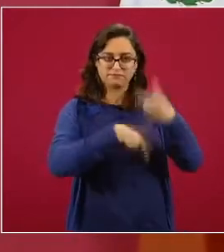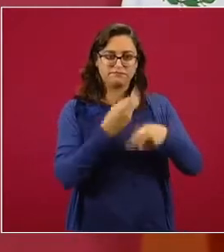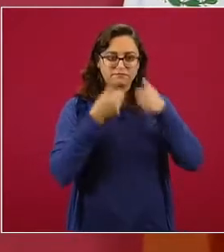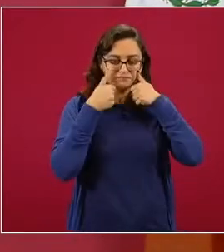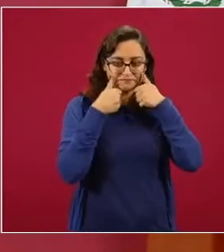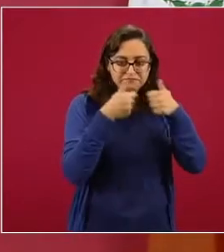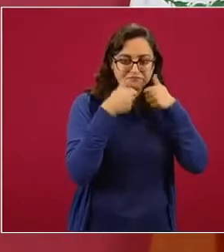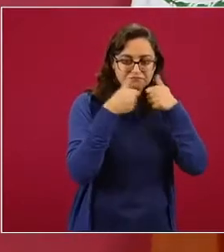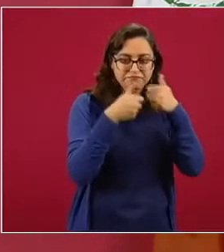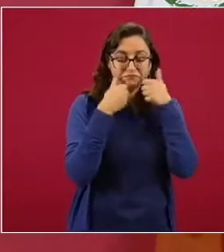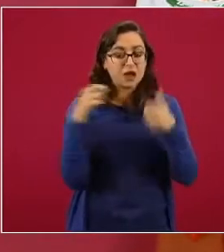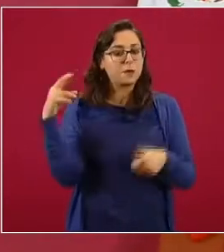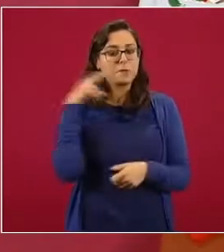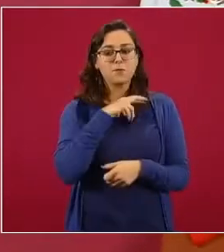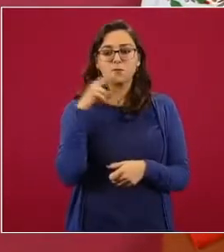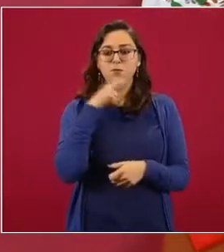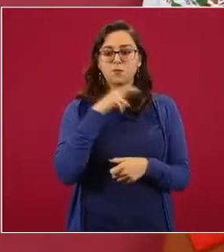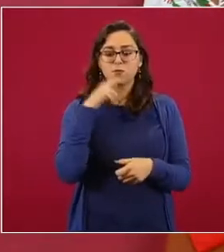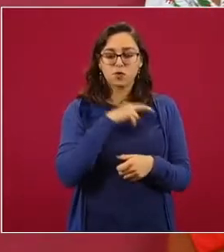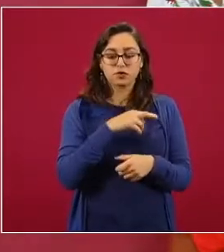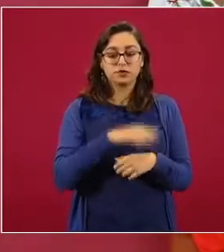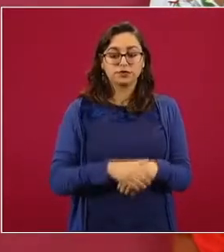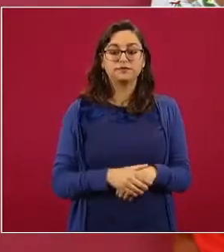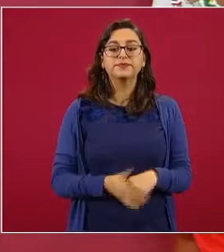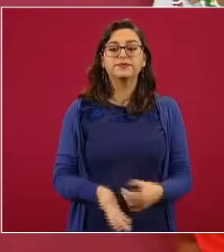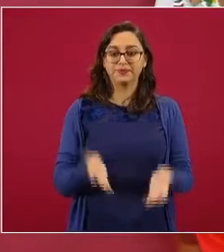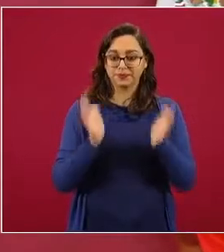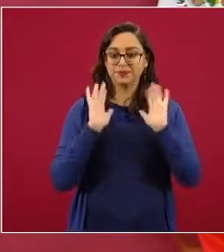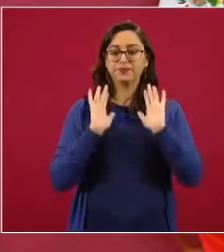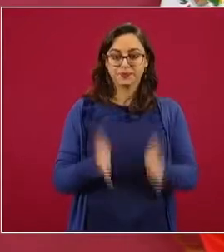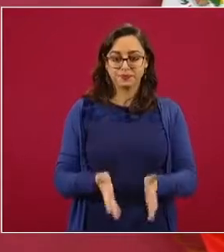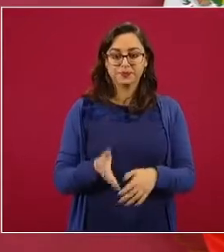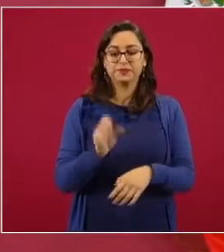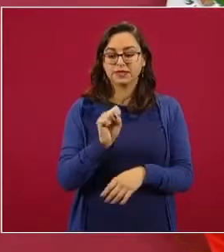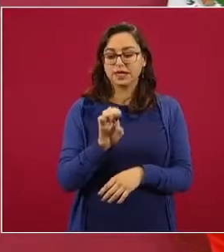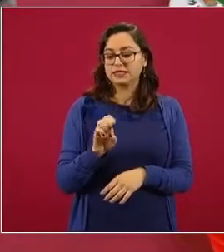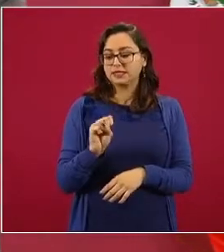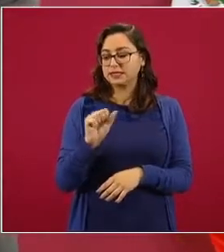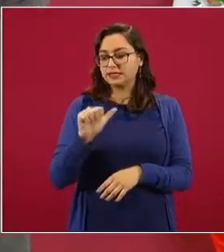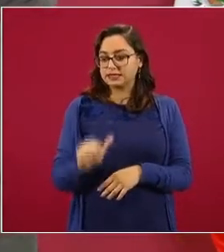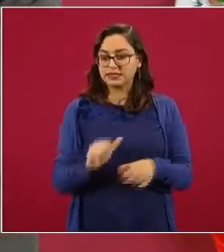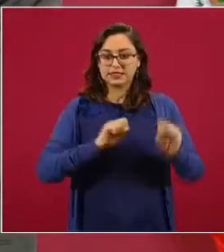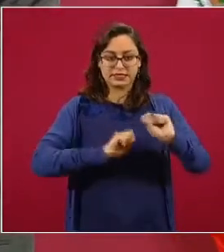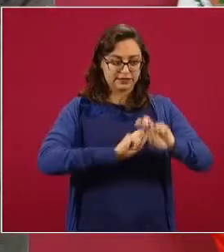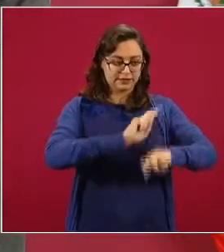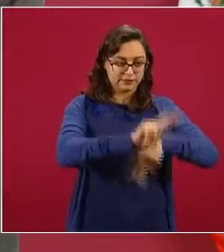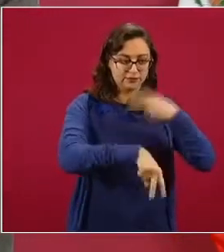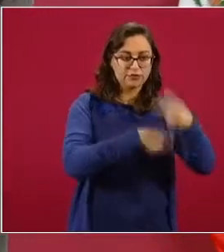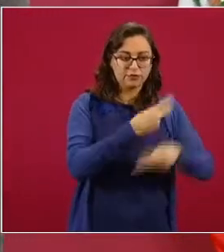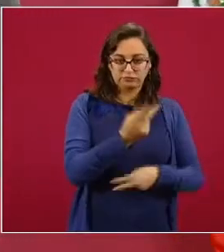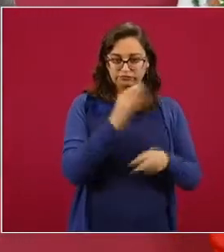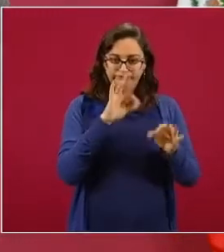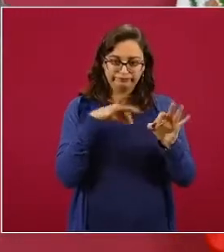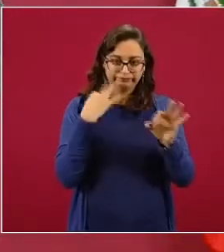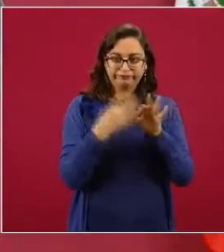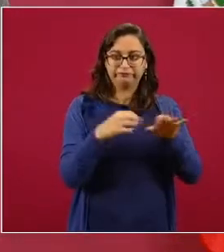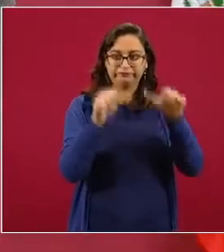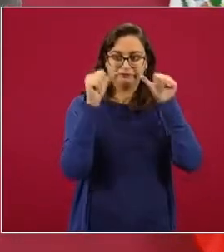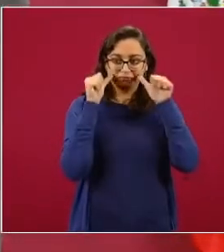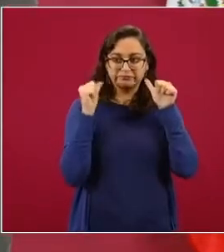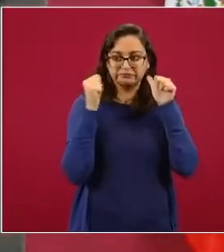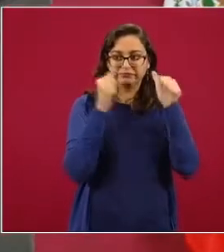inmediato. Ya lo hizo la Secretaría de Salud y también